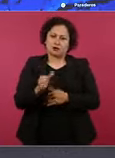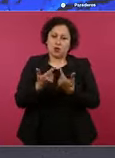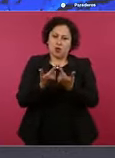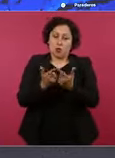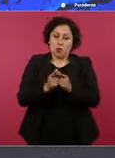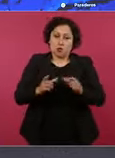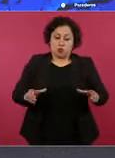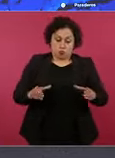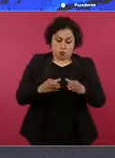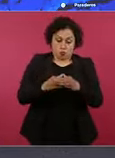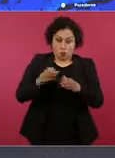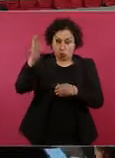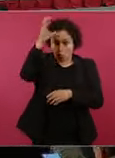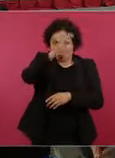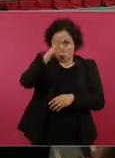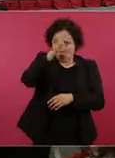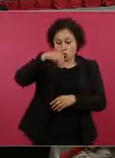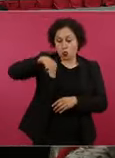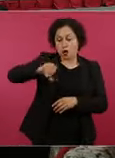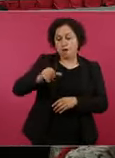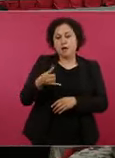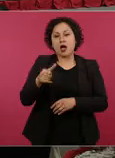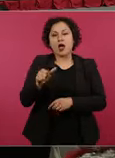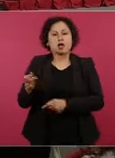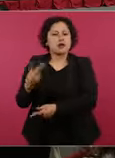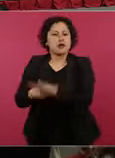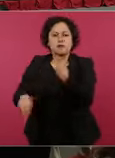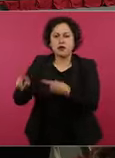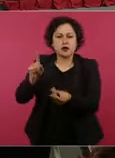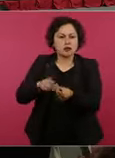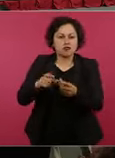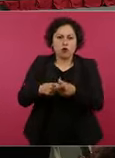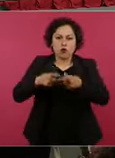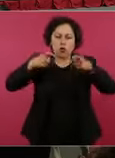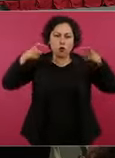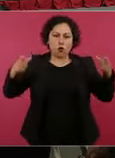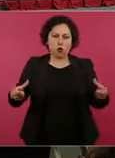Honduras, en Guatemala, en México,